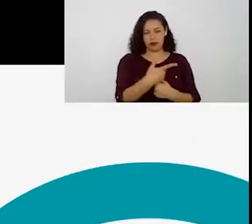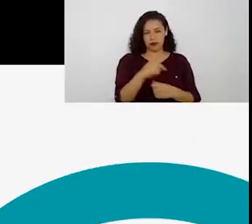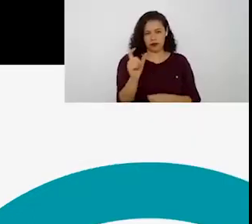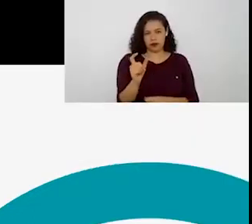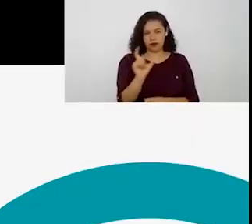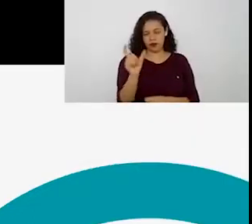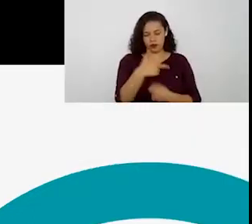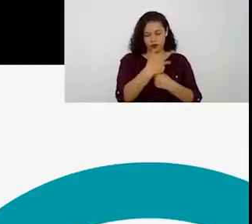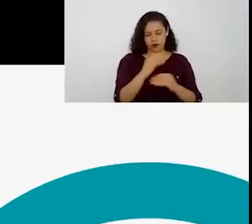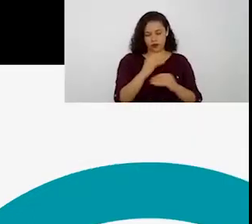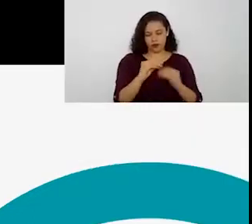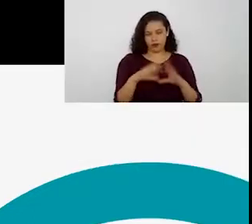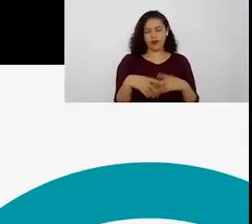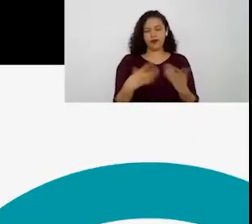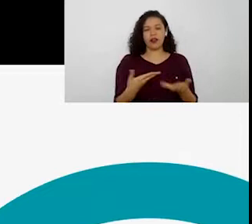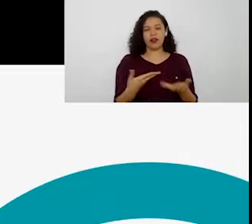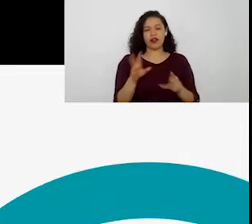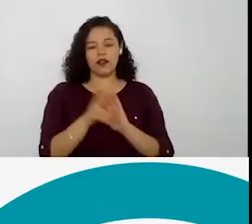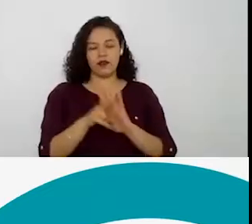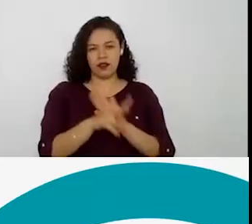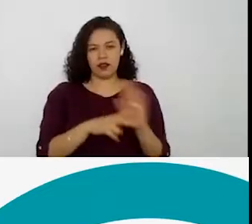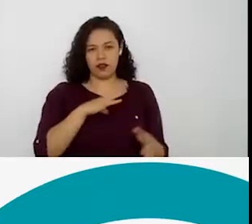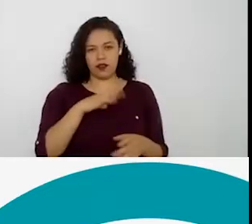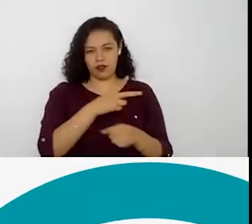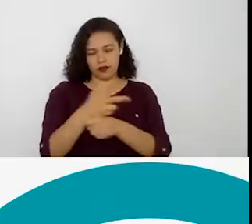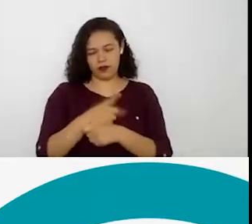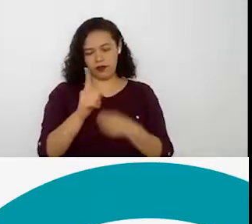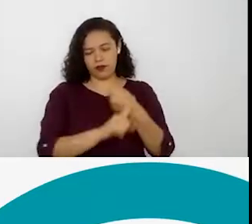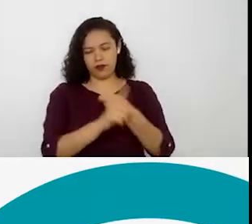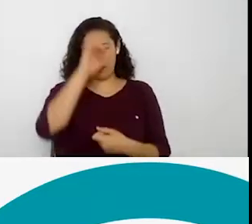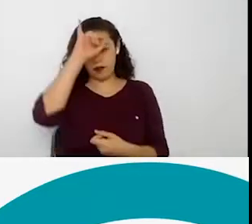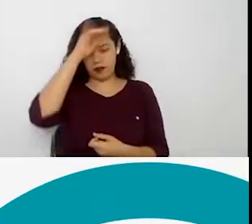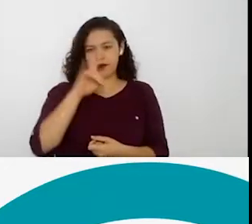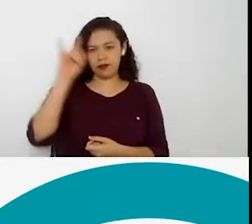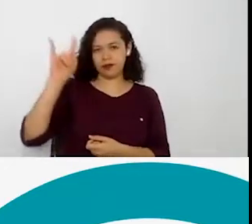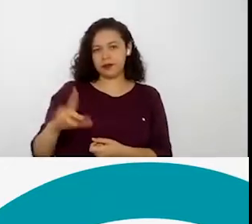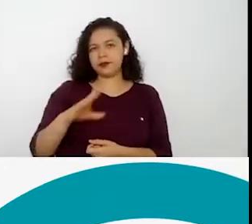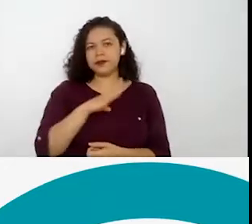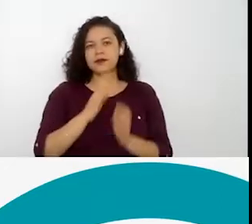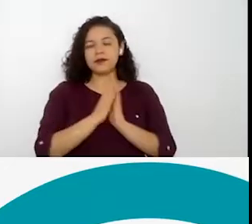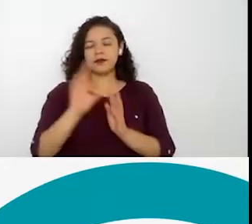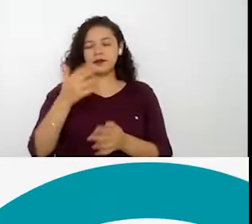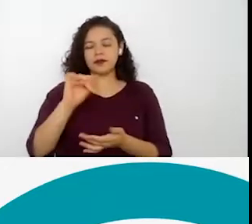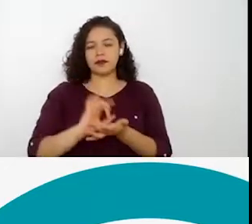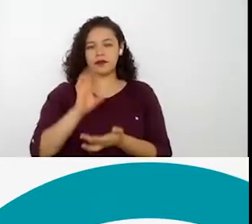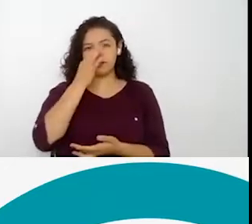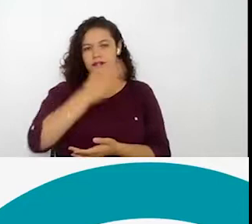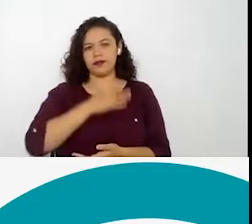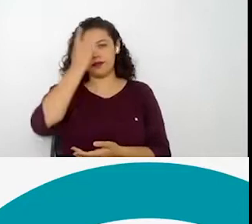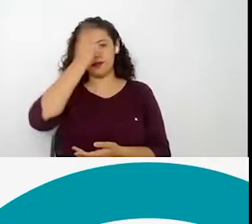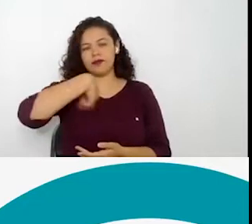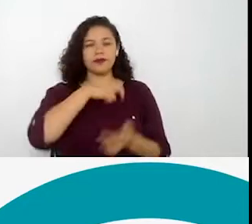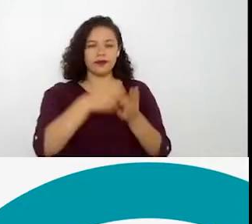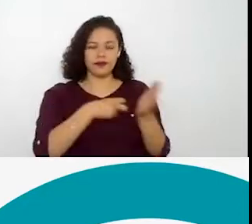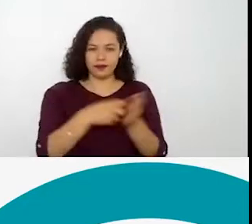la sesión está siendo grabada por lo que les pedimos que si tienen algún inconveniente con aparecer en ella nos indican por medio del chat para llevar a cabo